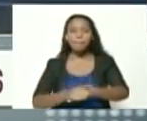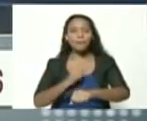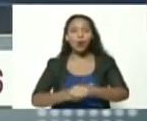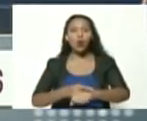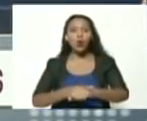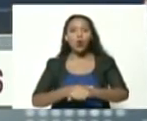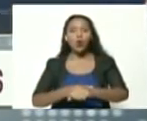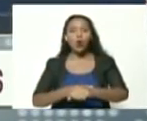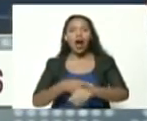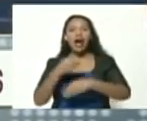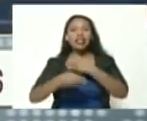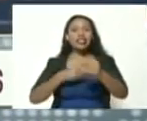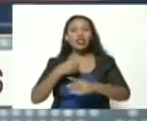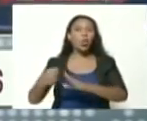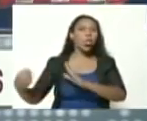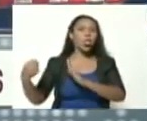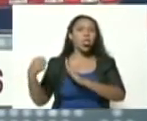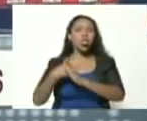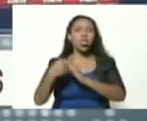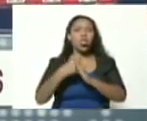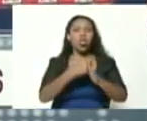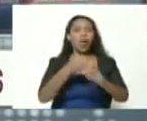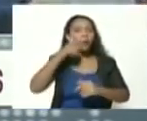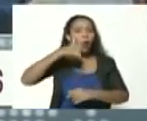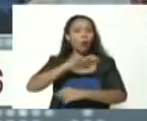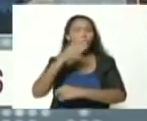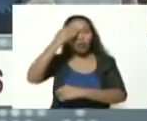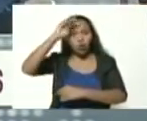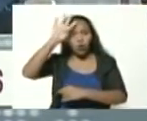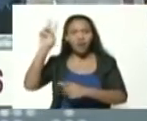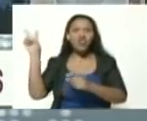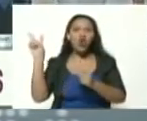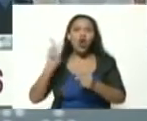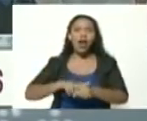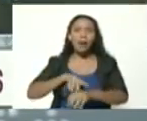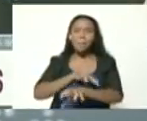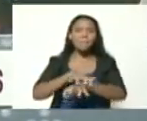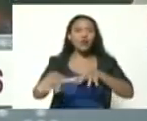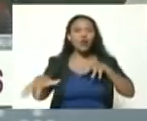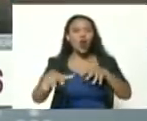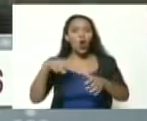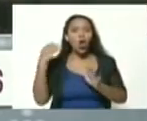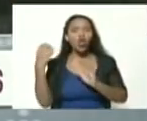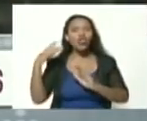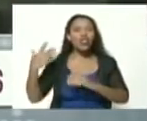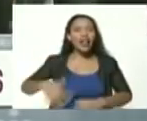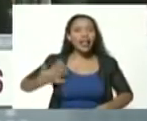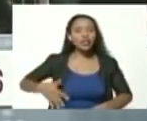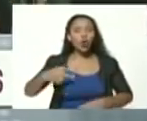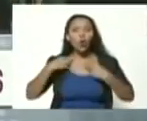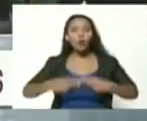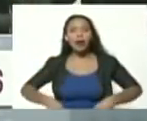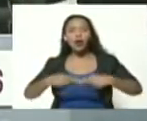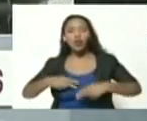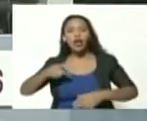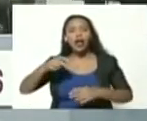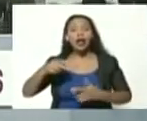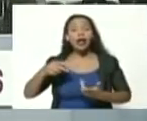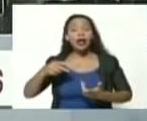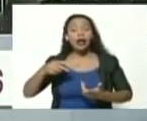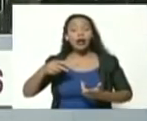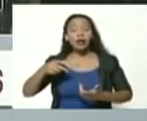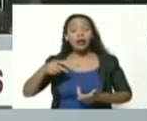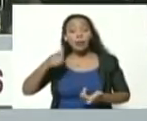estado agrediendo al pueblo cubano, violando masivamente los derechos humanos del pueblo cubano. Sabemos